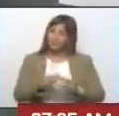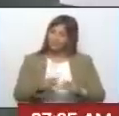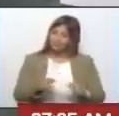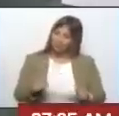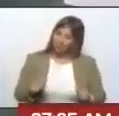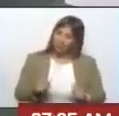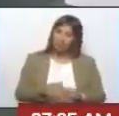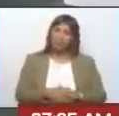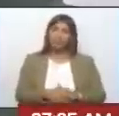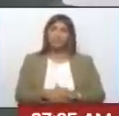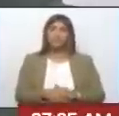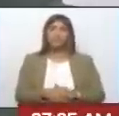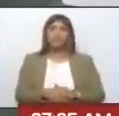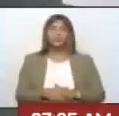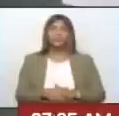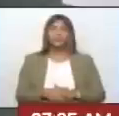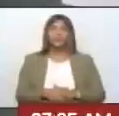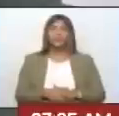corrupción? Que